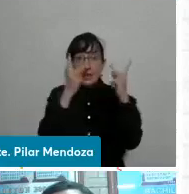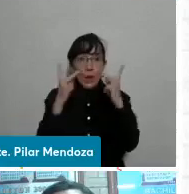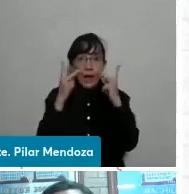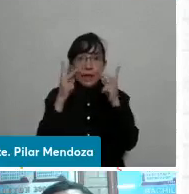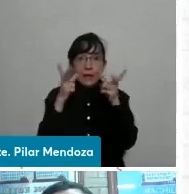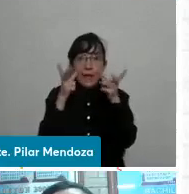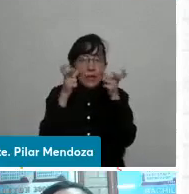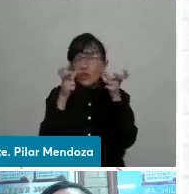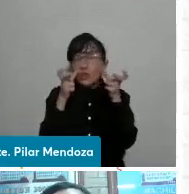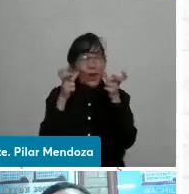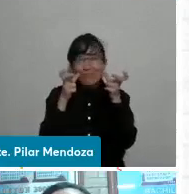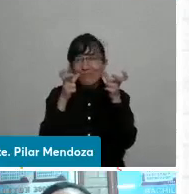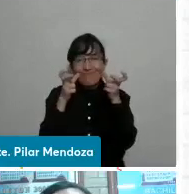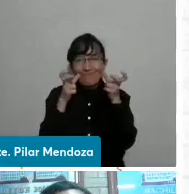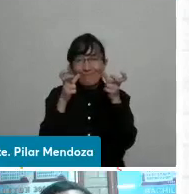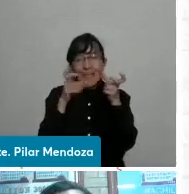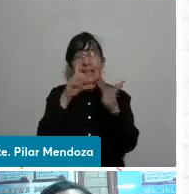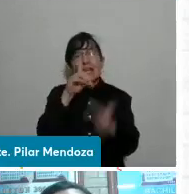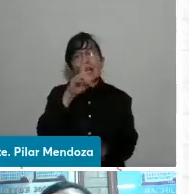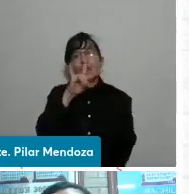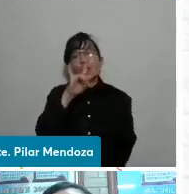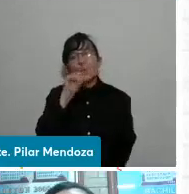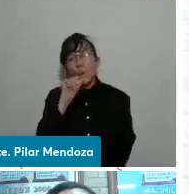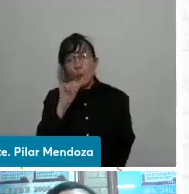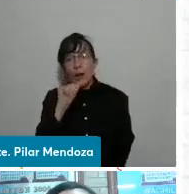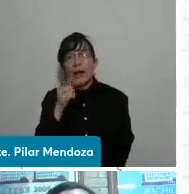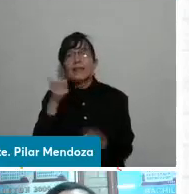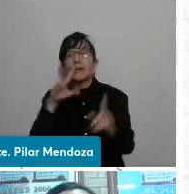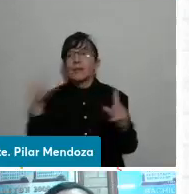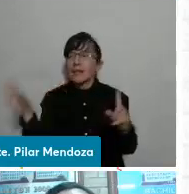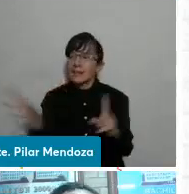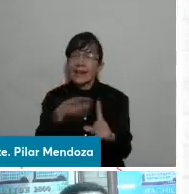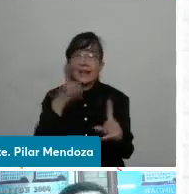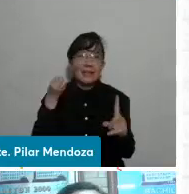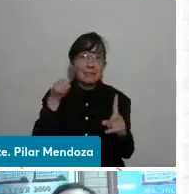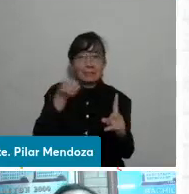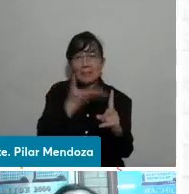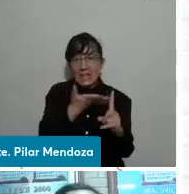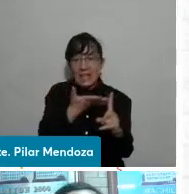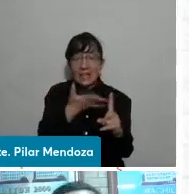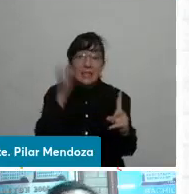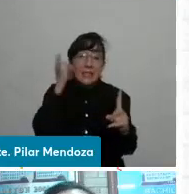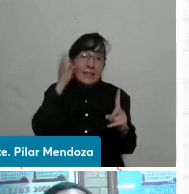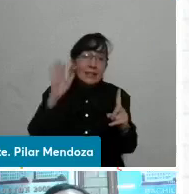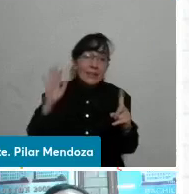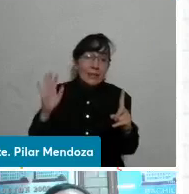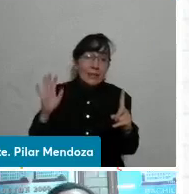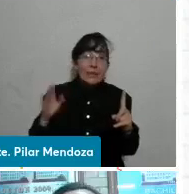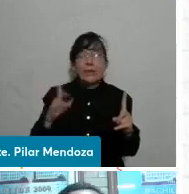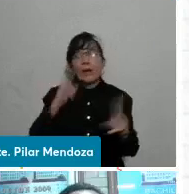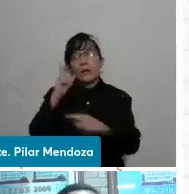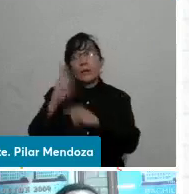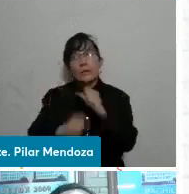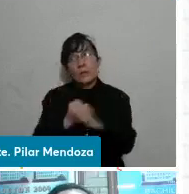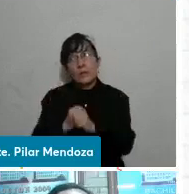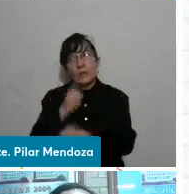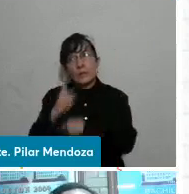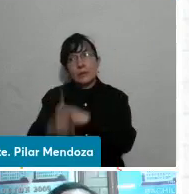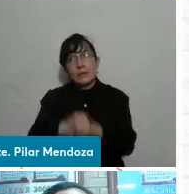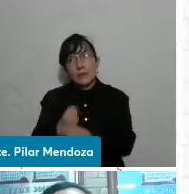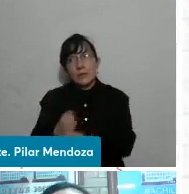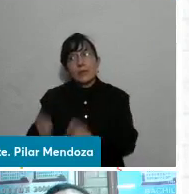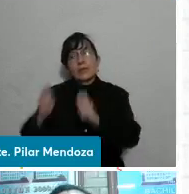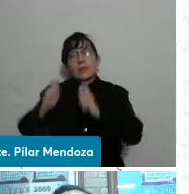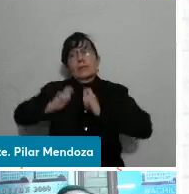importante, reconocer el PIAR, no como el ladrillo que nos cae pues, todos los años en que tenemos que hacer los